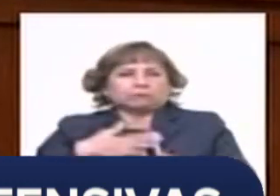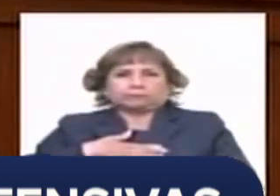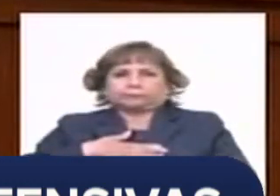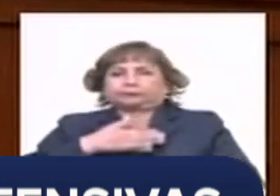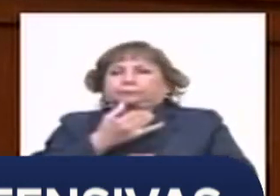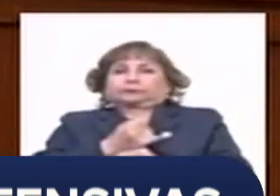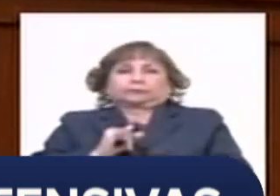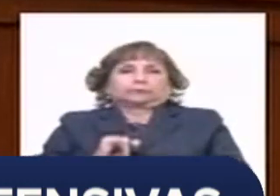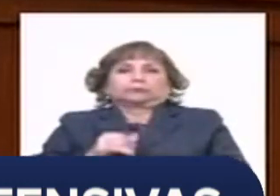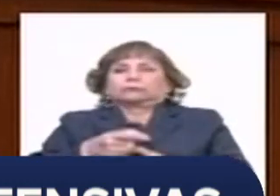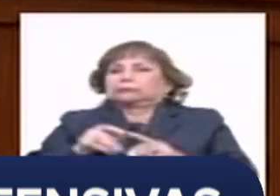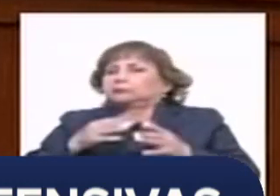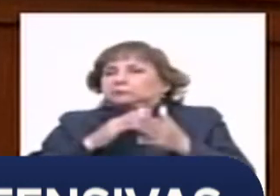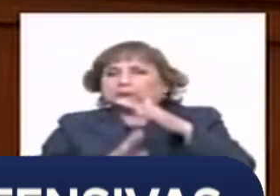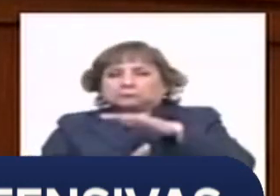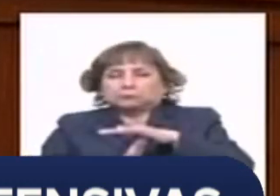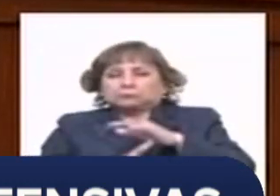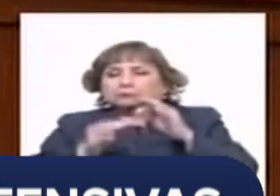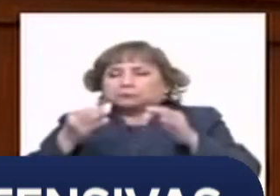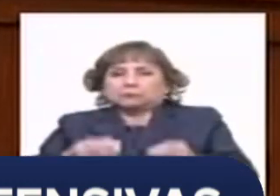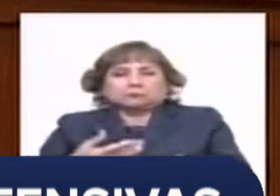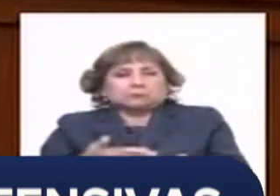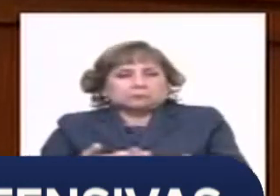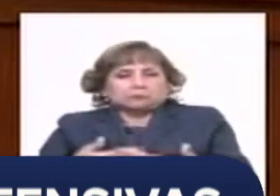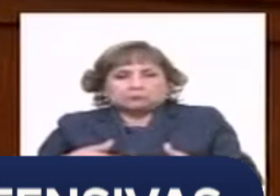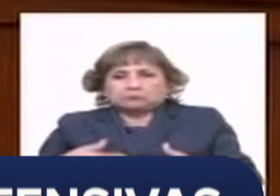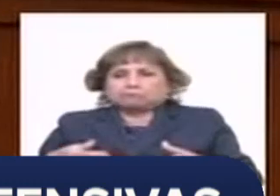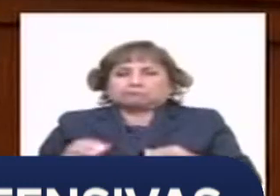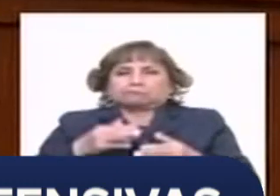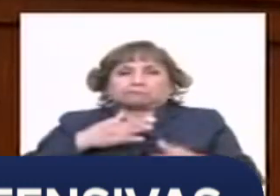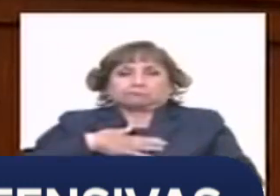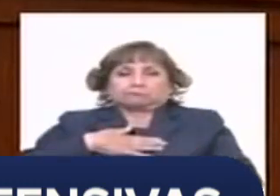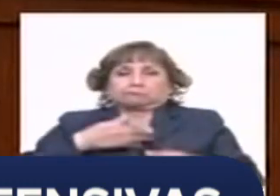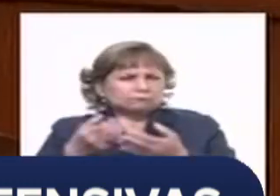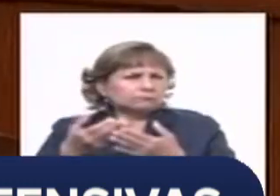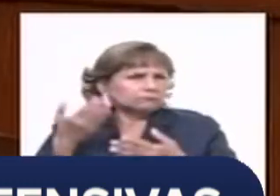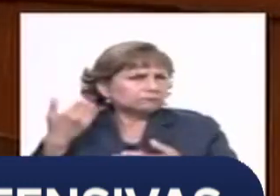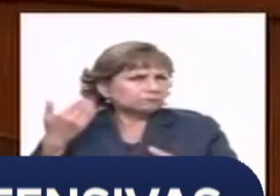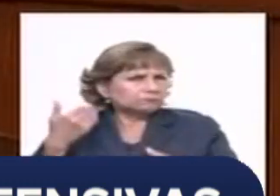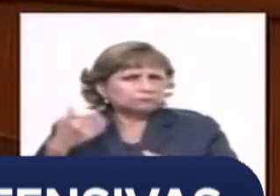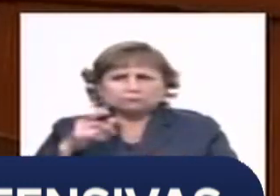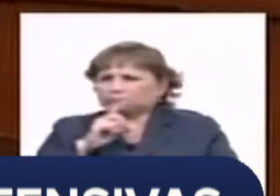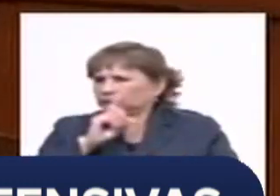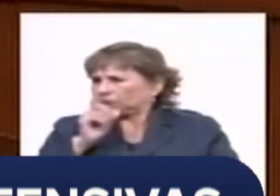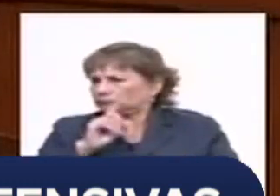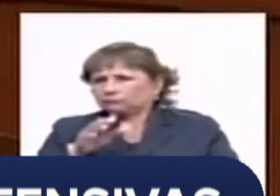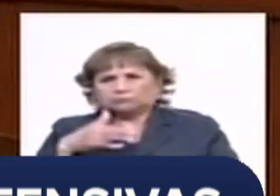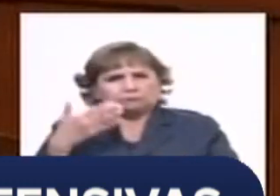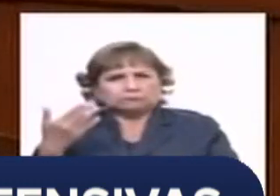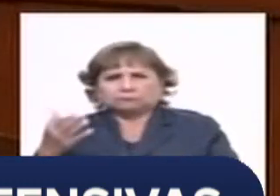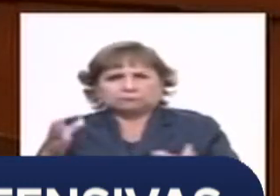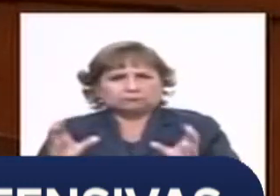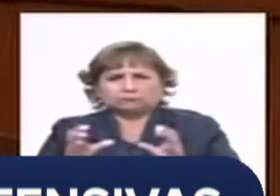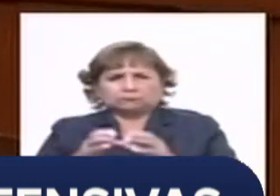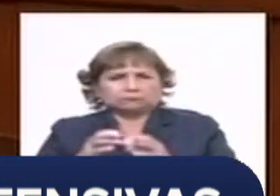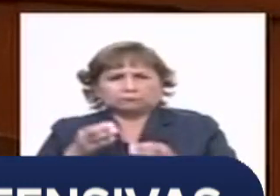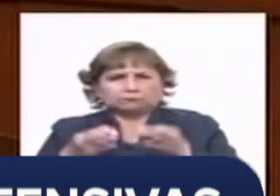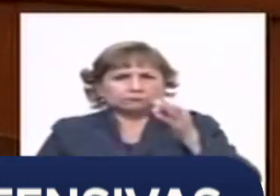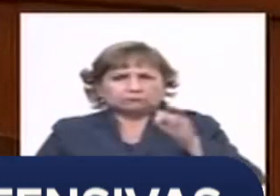termine perdonándole la vida a dos ministros que, no cabe duda, tenían que ser no solo interpelados, sino